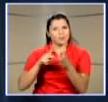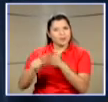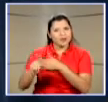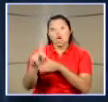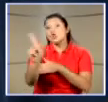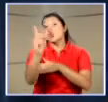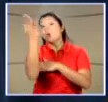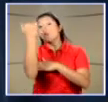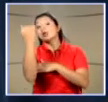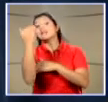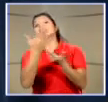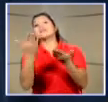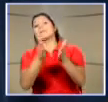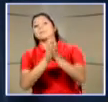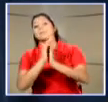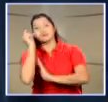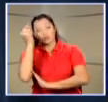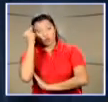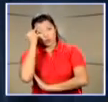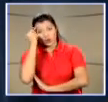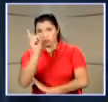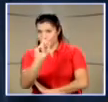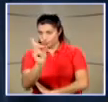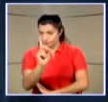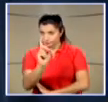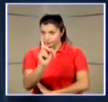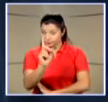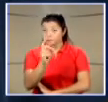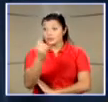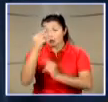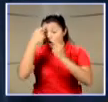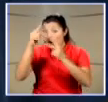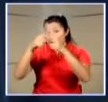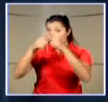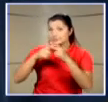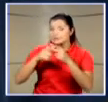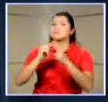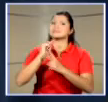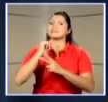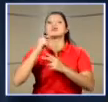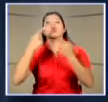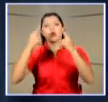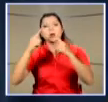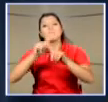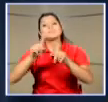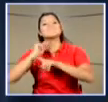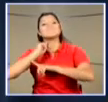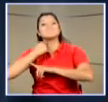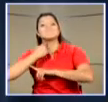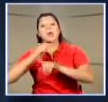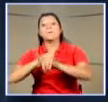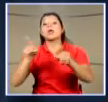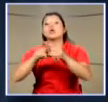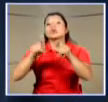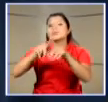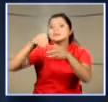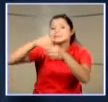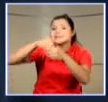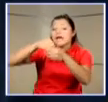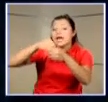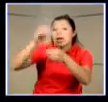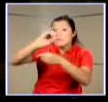pedir afuera, si es que consigue plata, la va a conseguir sumamente cara, sino que hacia lo interno también las tasas de interés